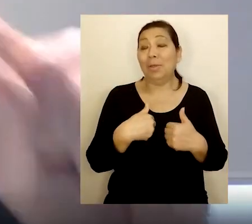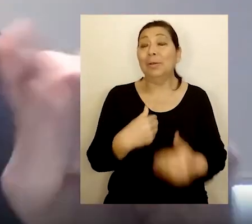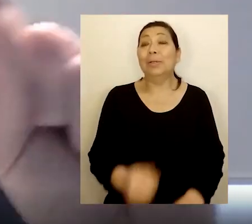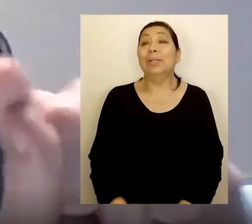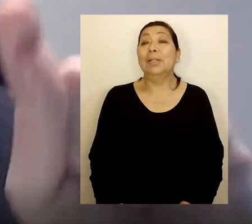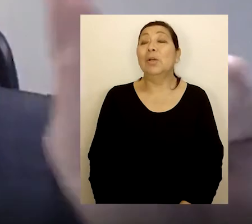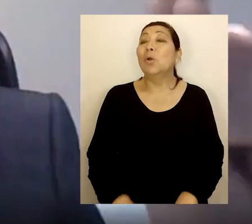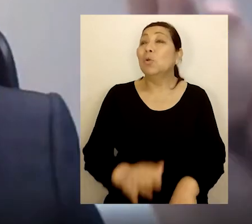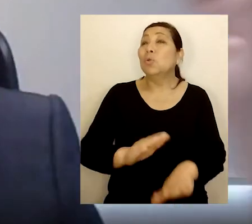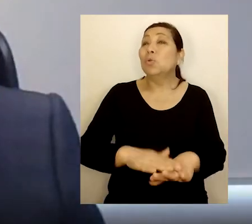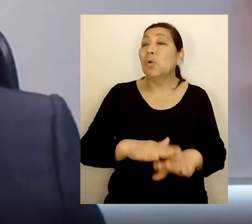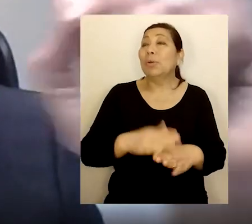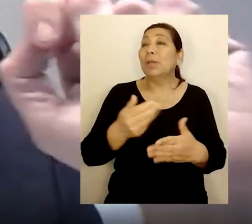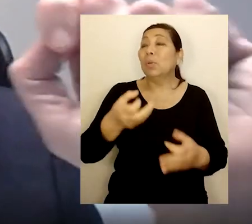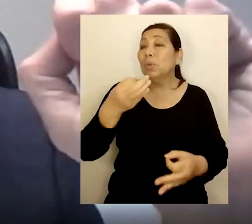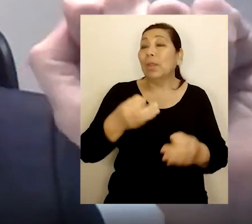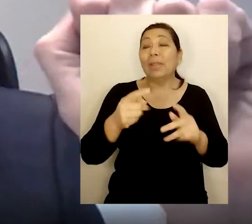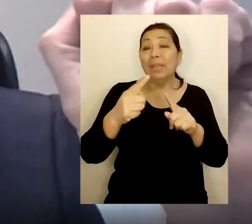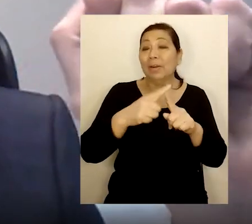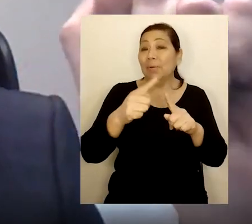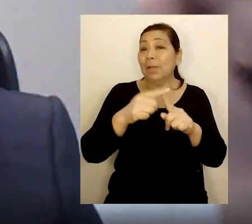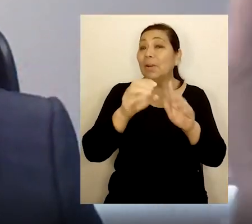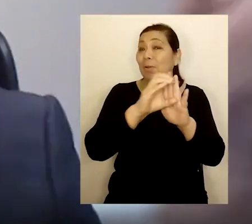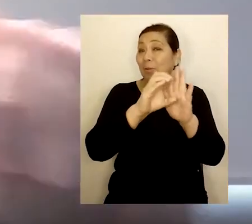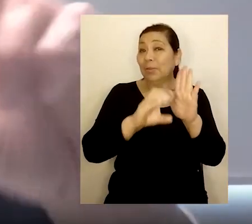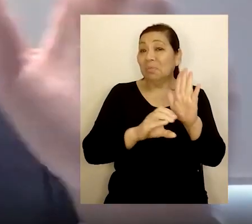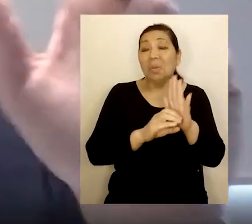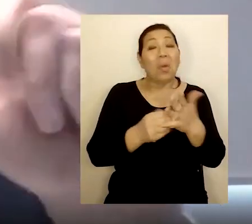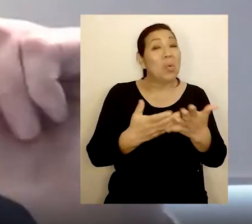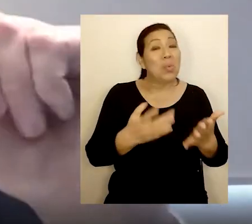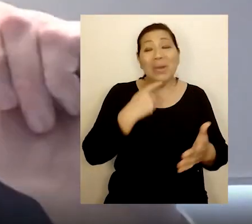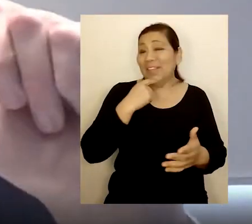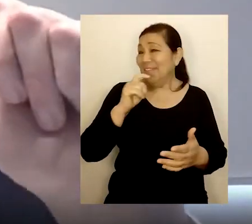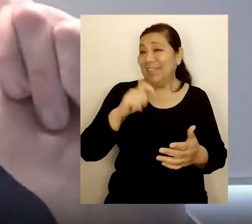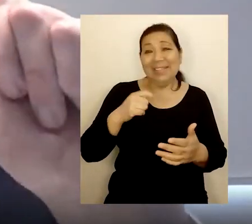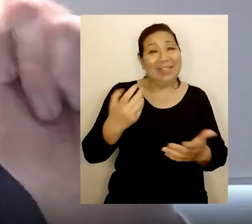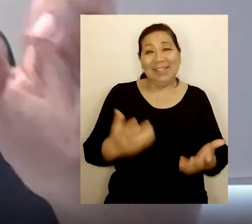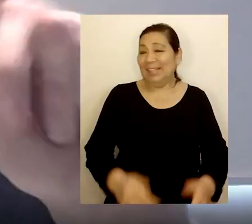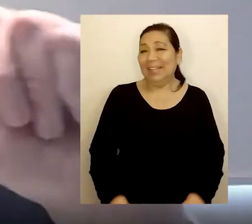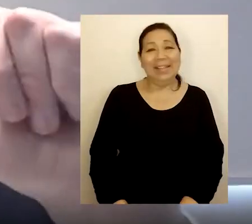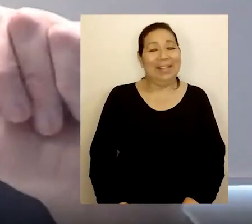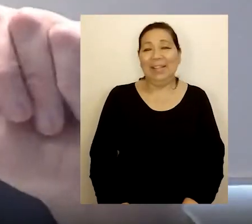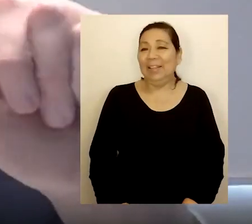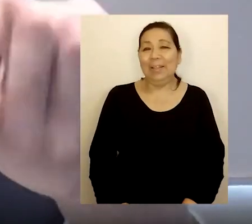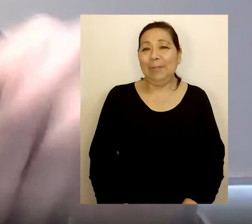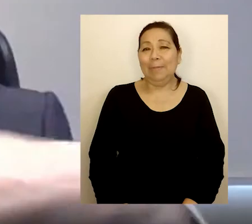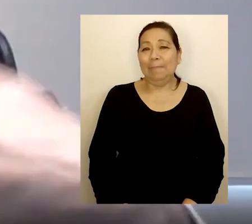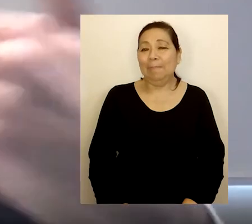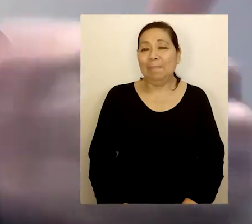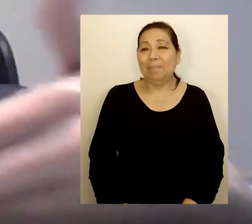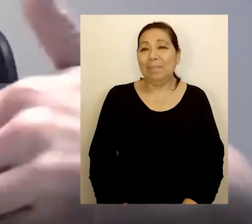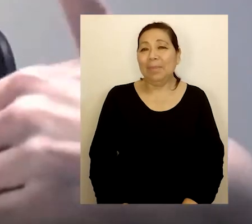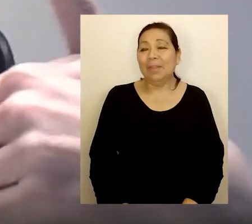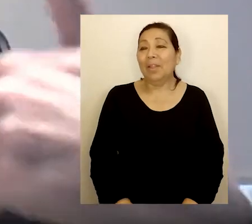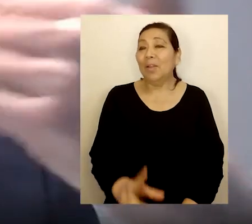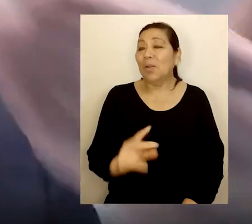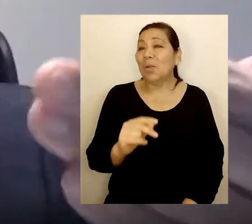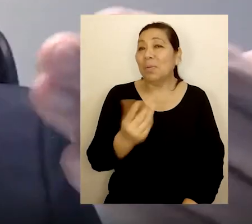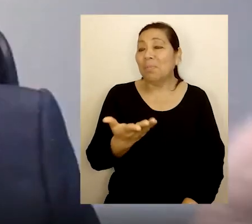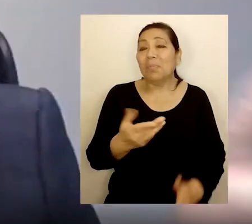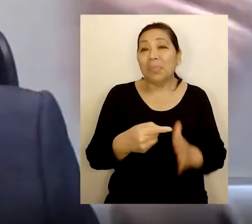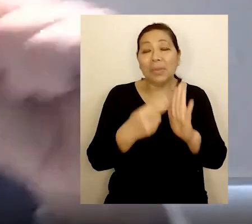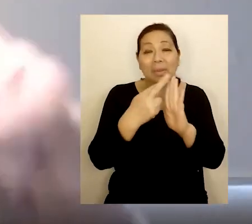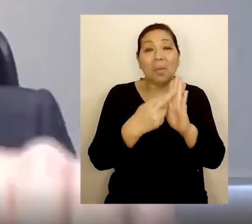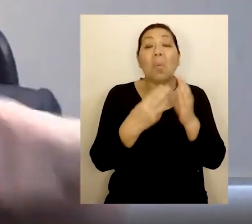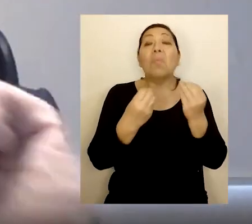final respecto al caso de la sentencia del Tribunal Constitucional, no hay necesidad de, no había necesidad de